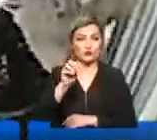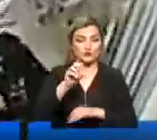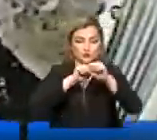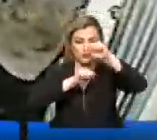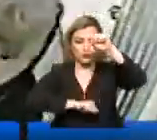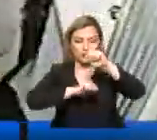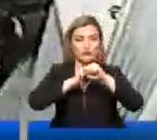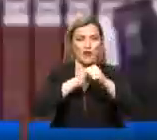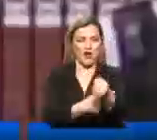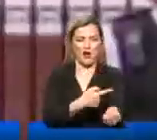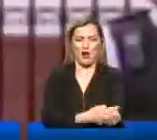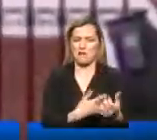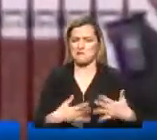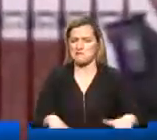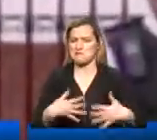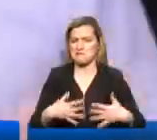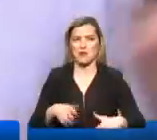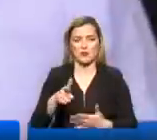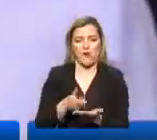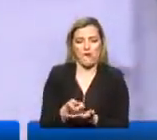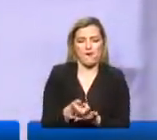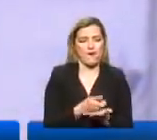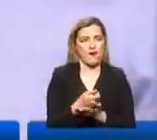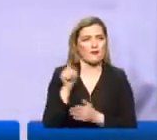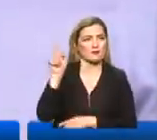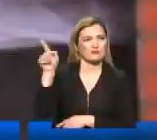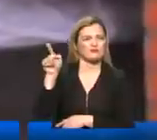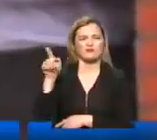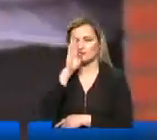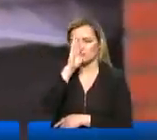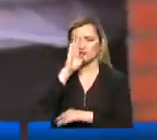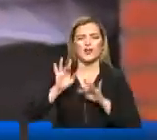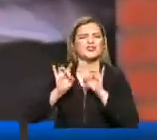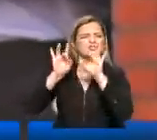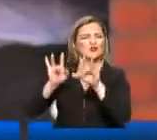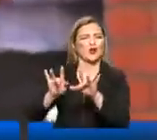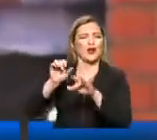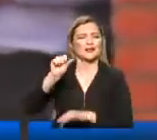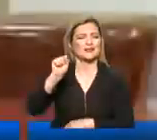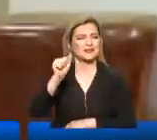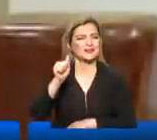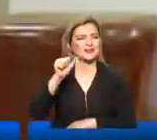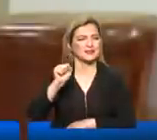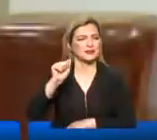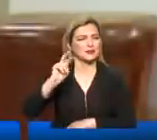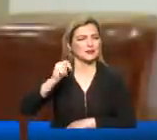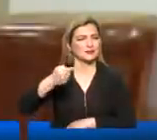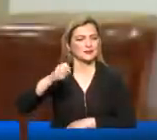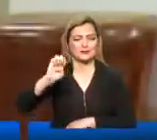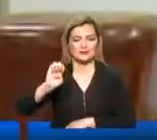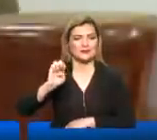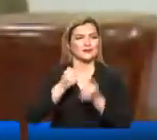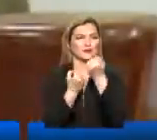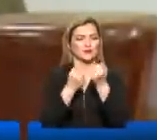excesos y las arbitrariedades cometidas por el hacker Julian Assange en la Embajada de Ecuador en Reino Unido, con el apoyo del